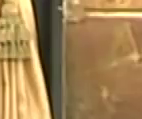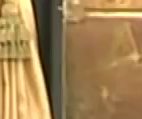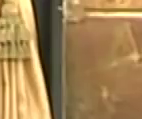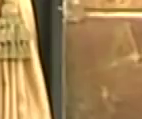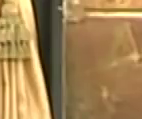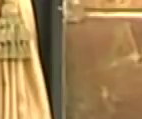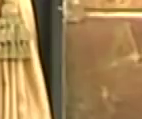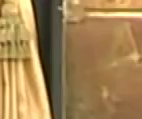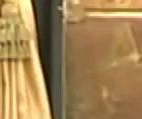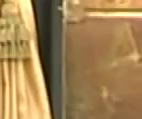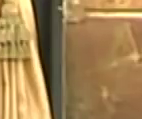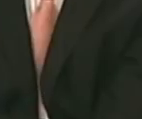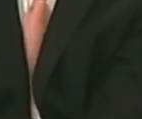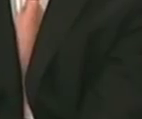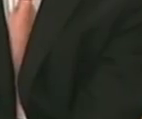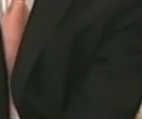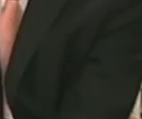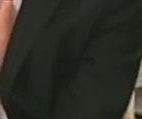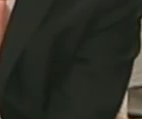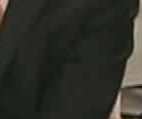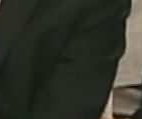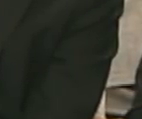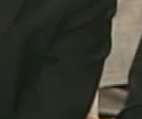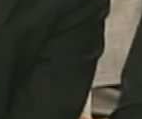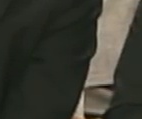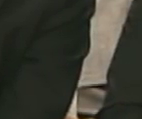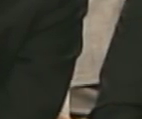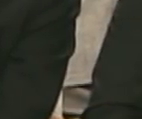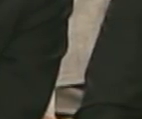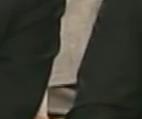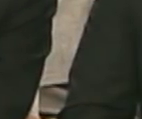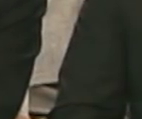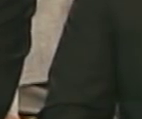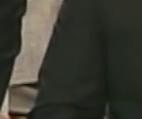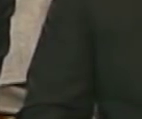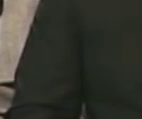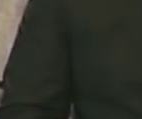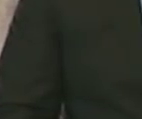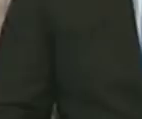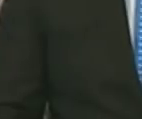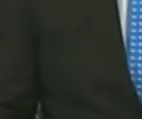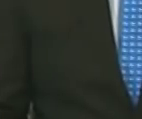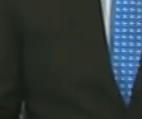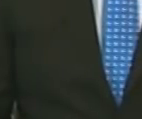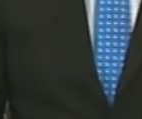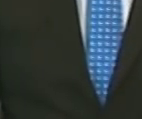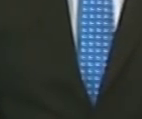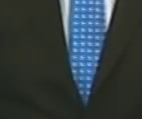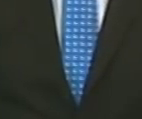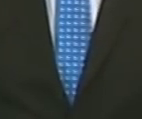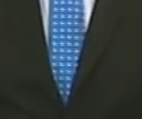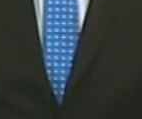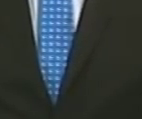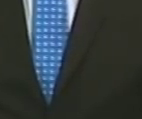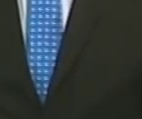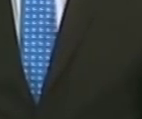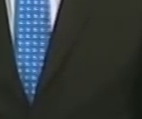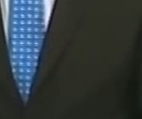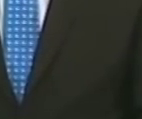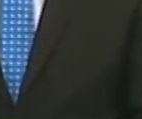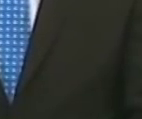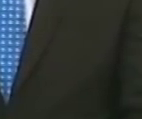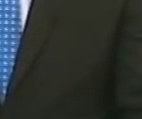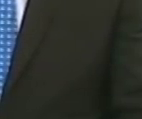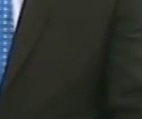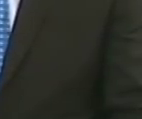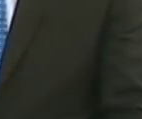ejecutiva de la República, presidente del Banco Central de Venezuela, compañeros, presidente PDVSA, presidente del